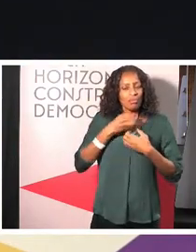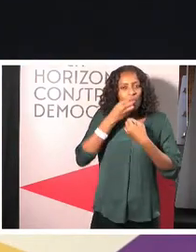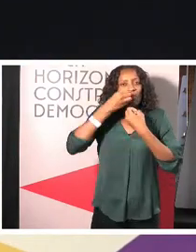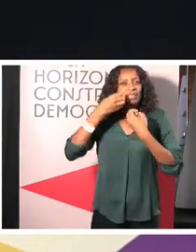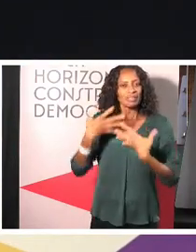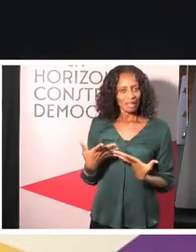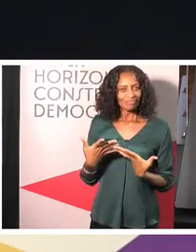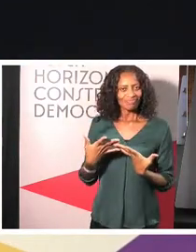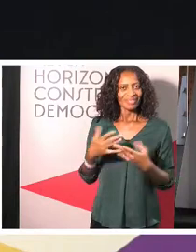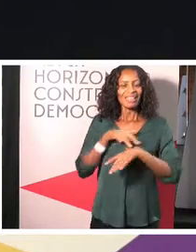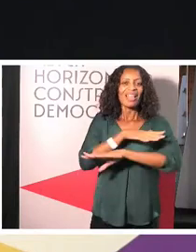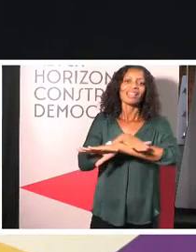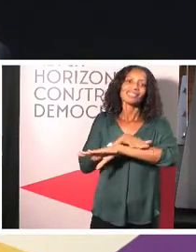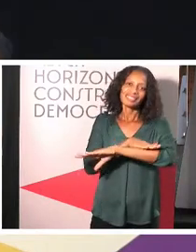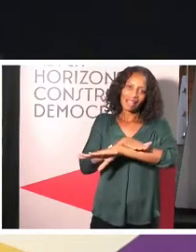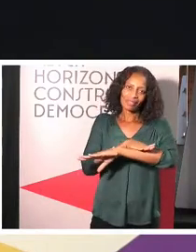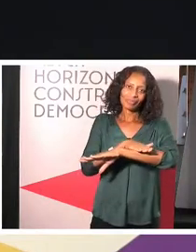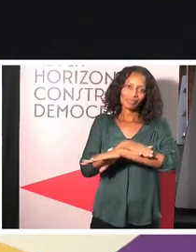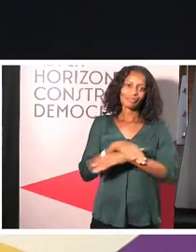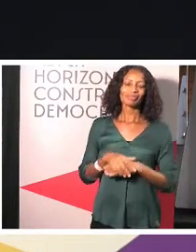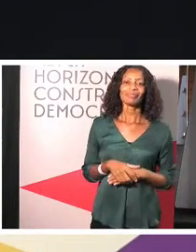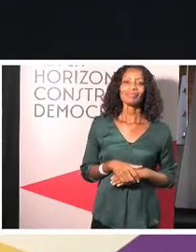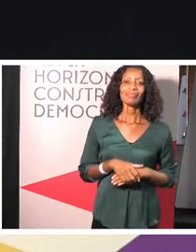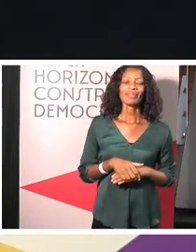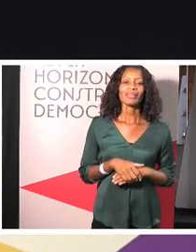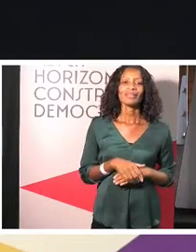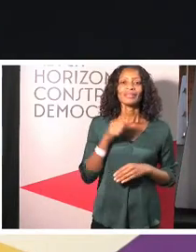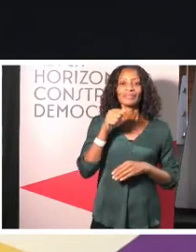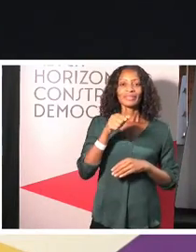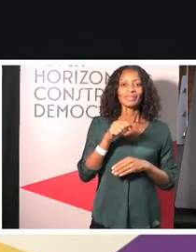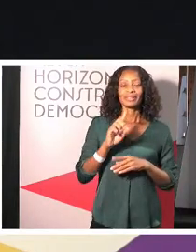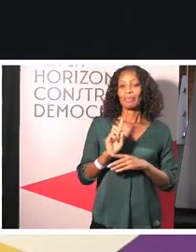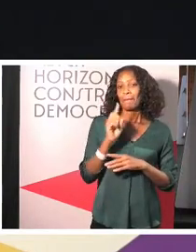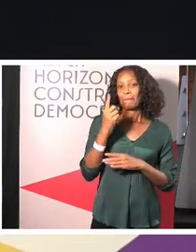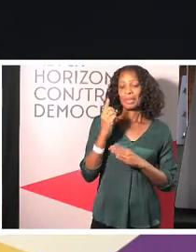sobre el Estado. Entonces me gustaría, una vez que hemos entendido